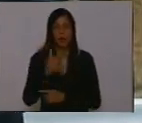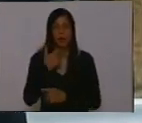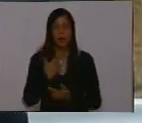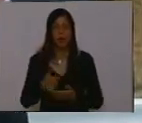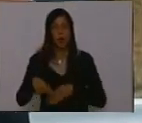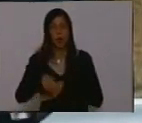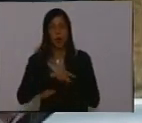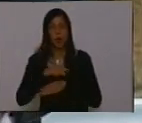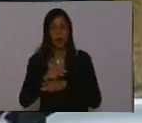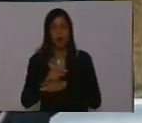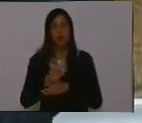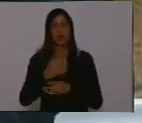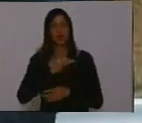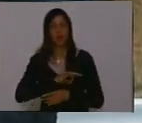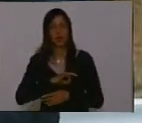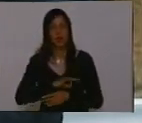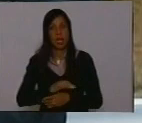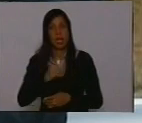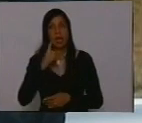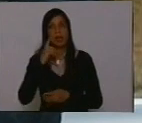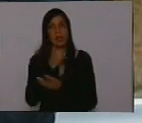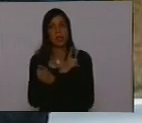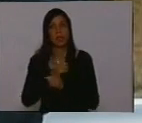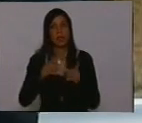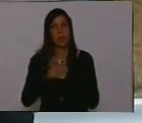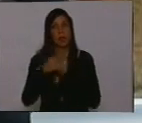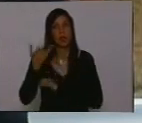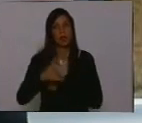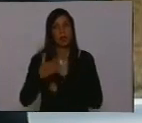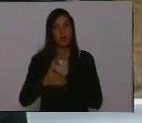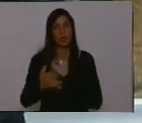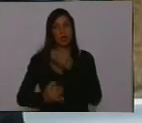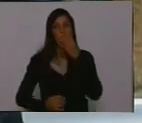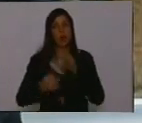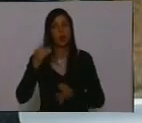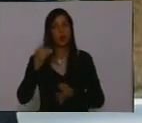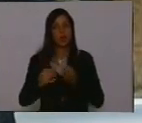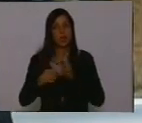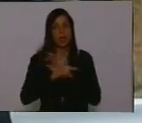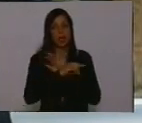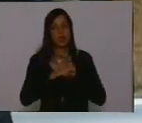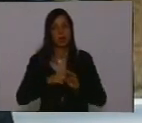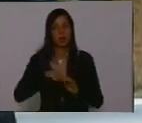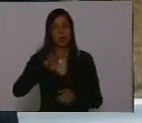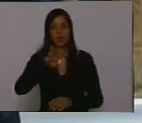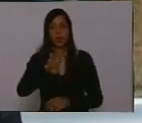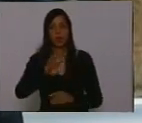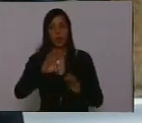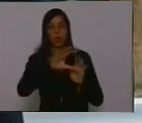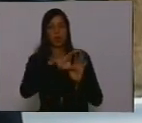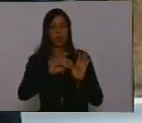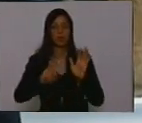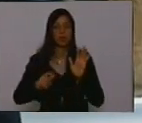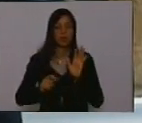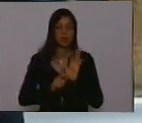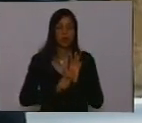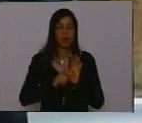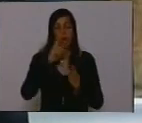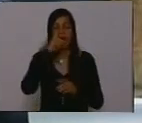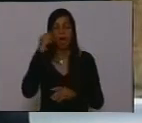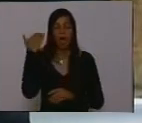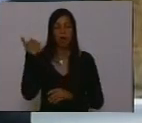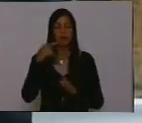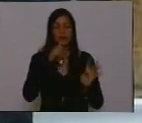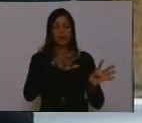Estado social y democrático de derecho y de justicia, artículo 2 de la Constitución del